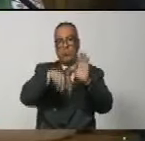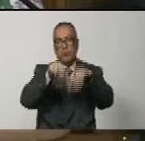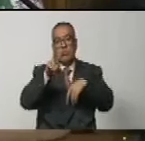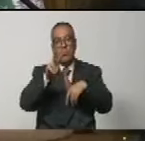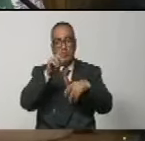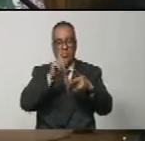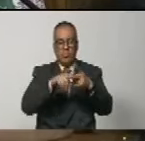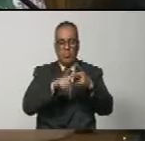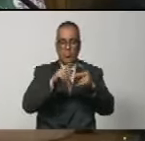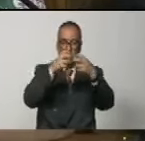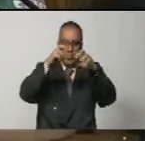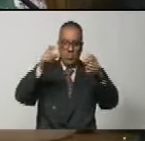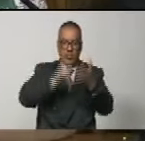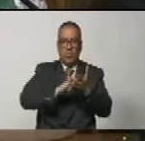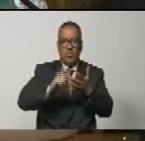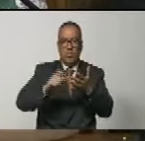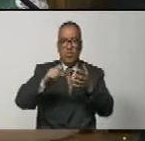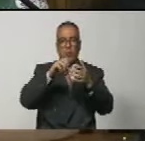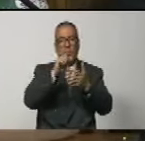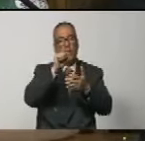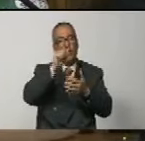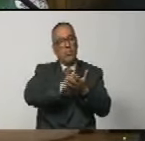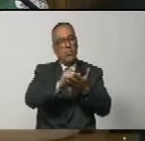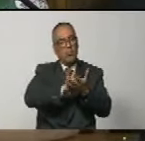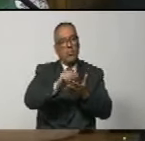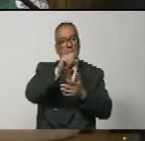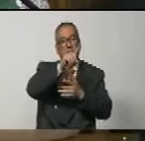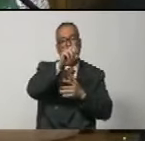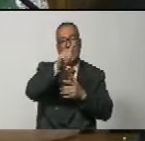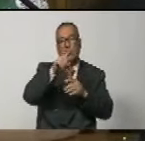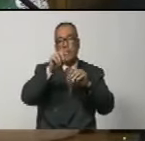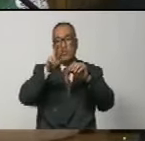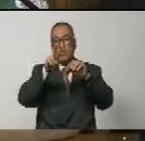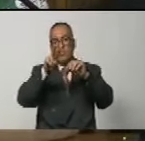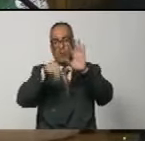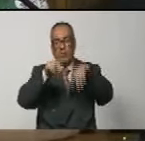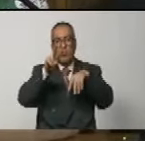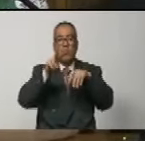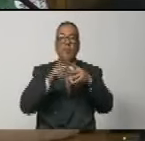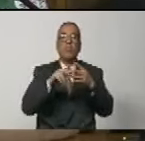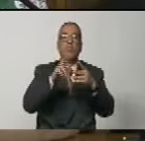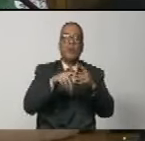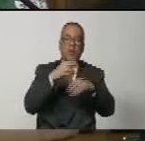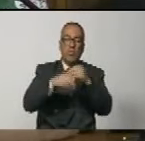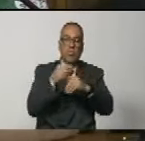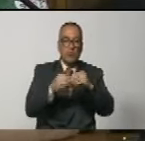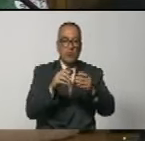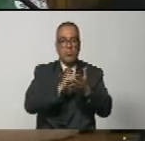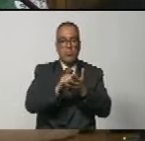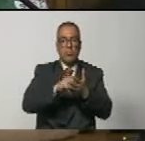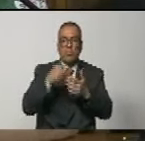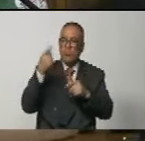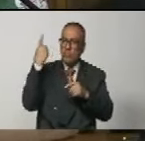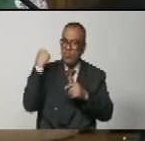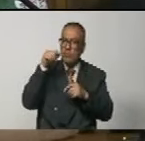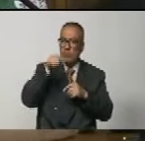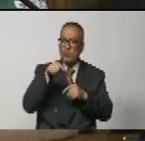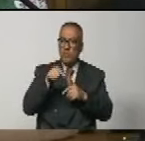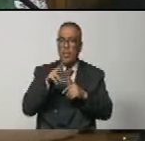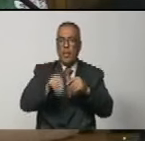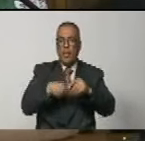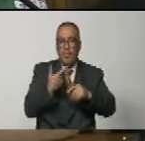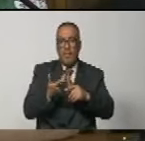queda redactado en los siguientes términos. Artículo 112. Contra la decisión a que se refiere el artículo anterior,